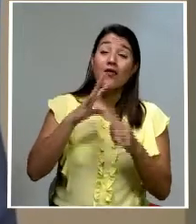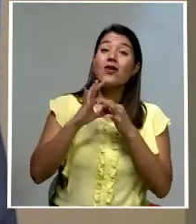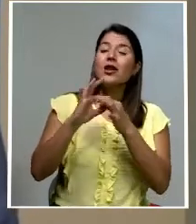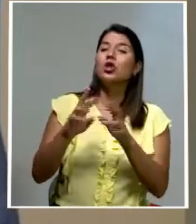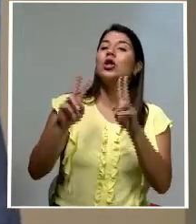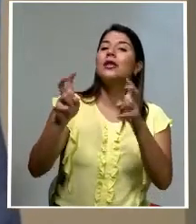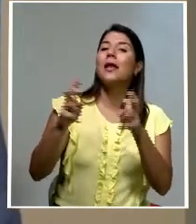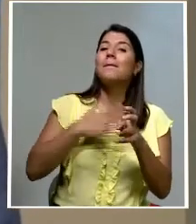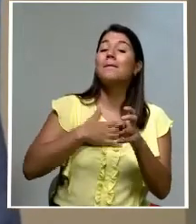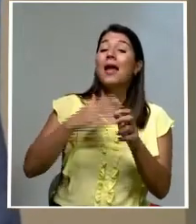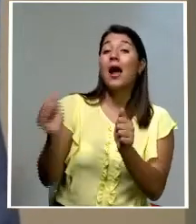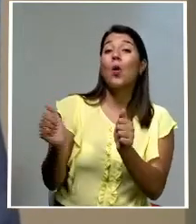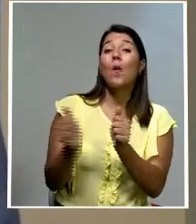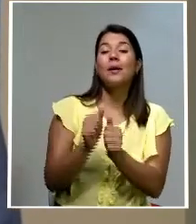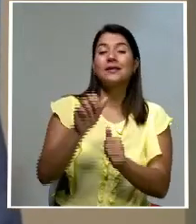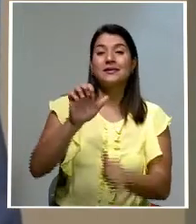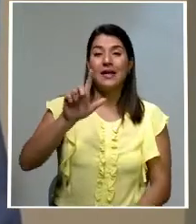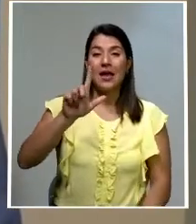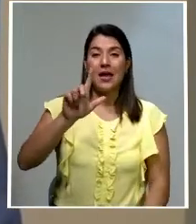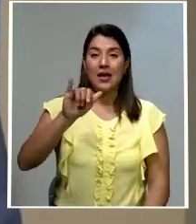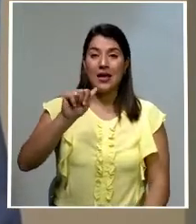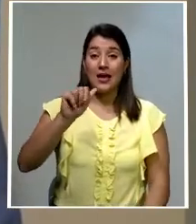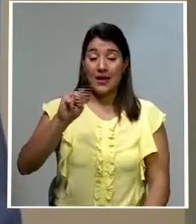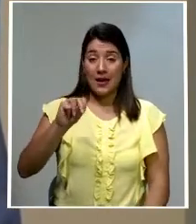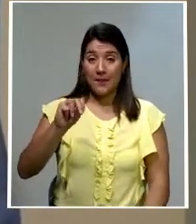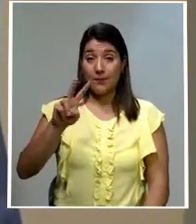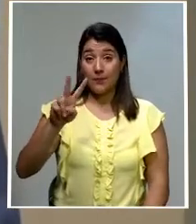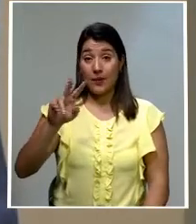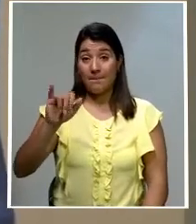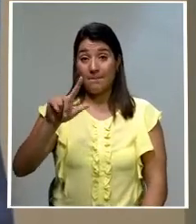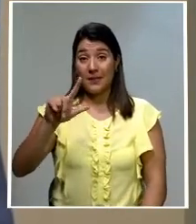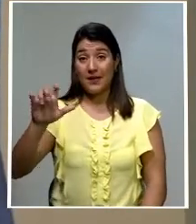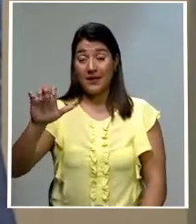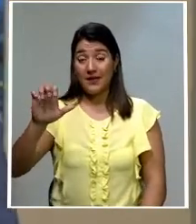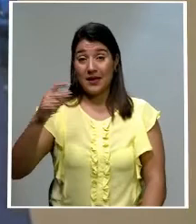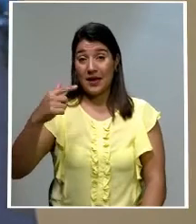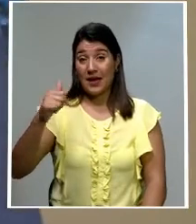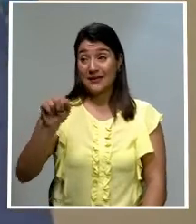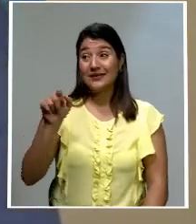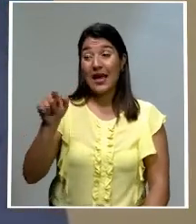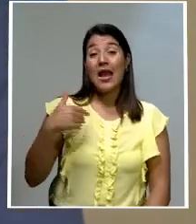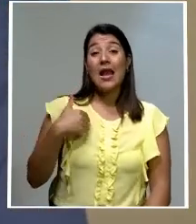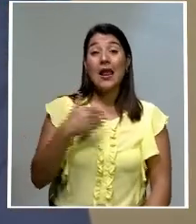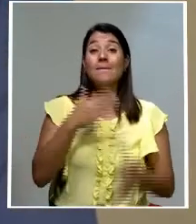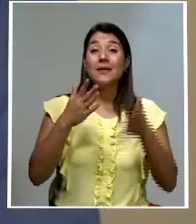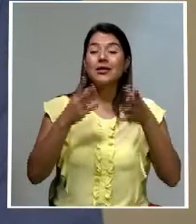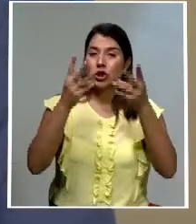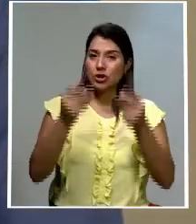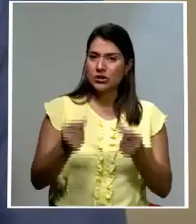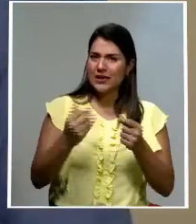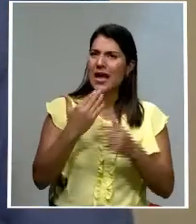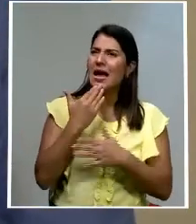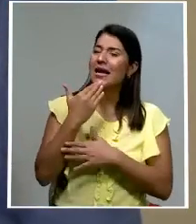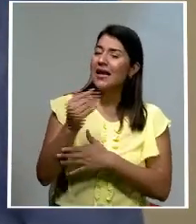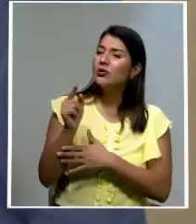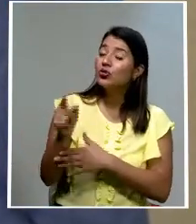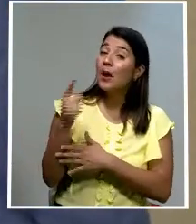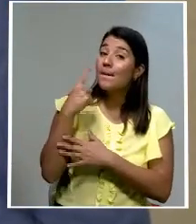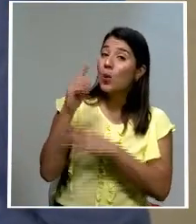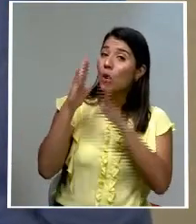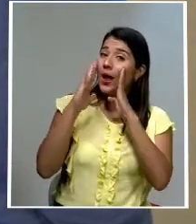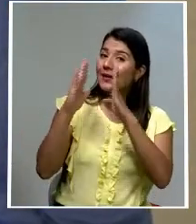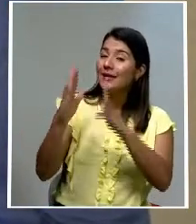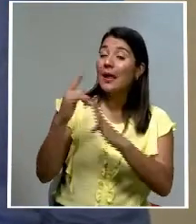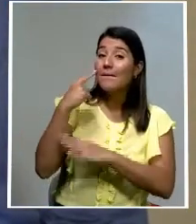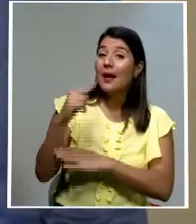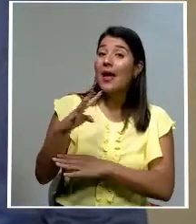nosotros don Elian Villegas, él es el ministro de Hacienda y le agradecemos, don Elian, que nos atienda para hablar un poco de cómo está